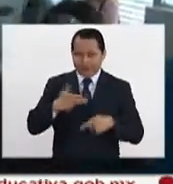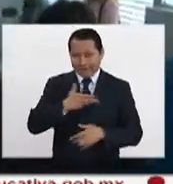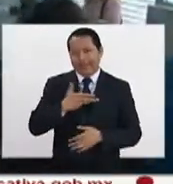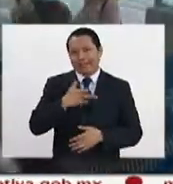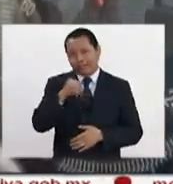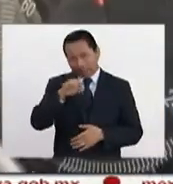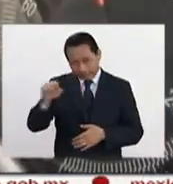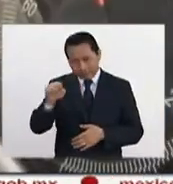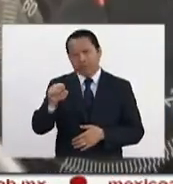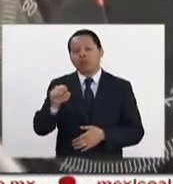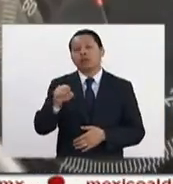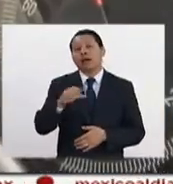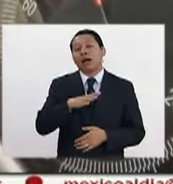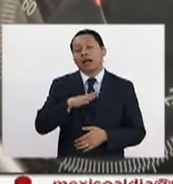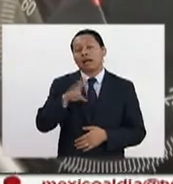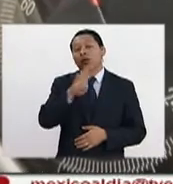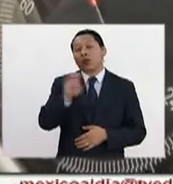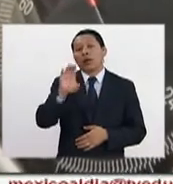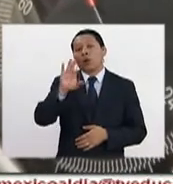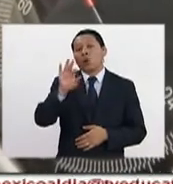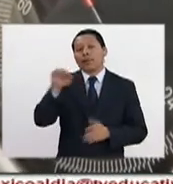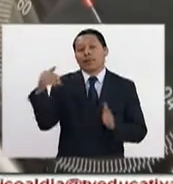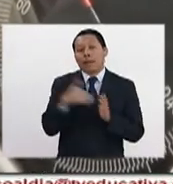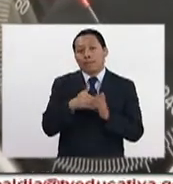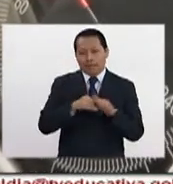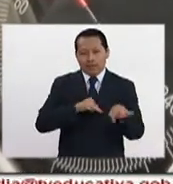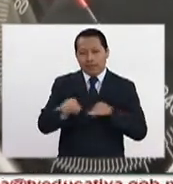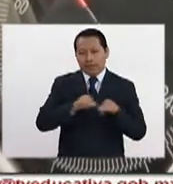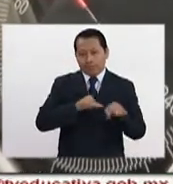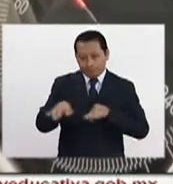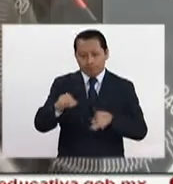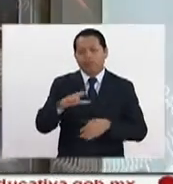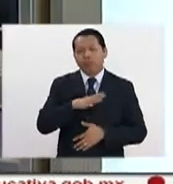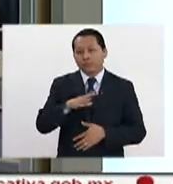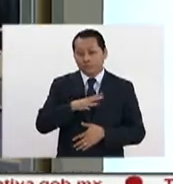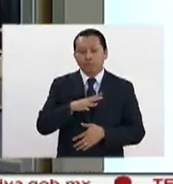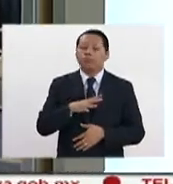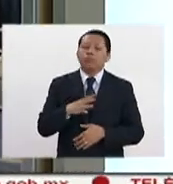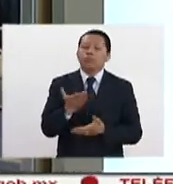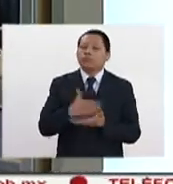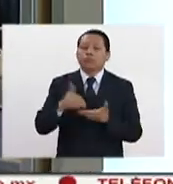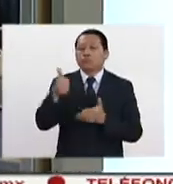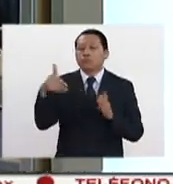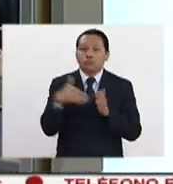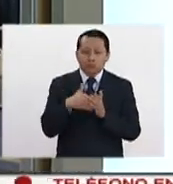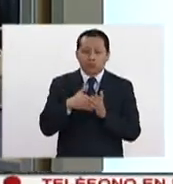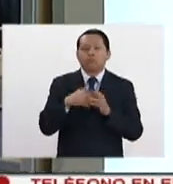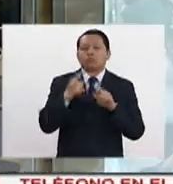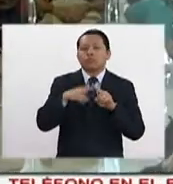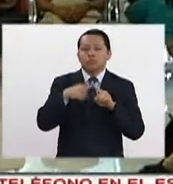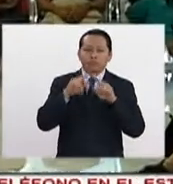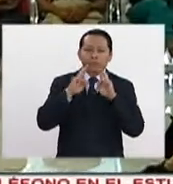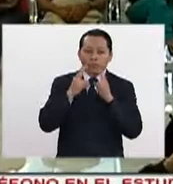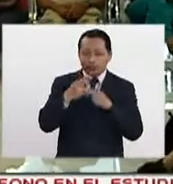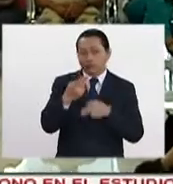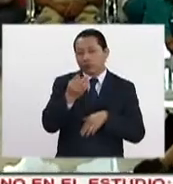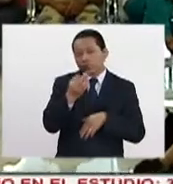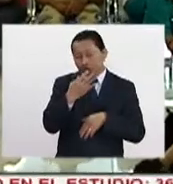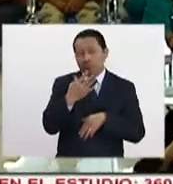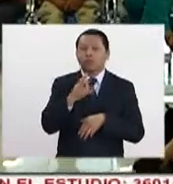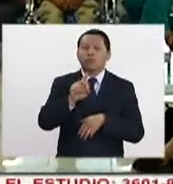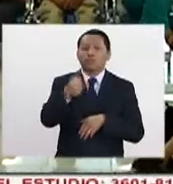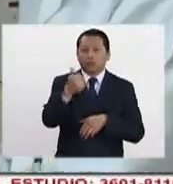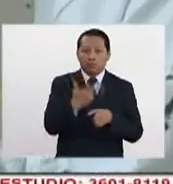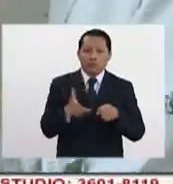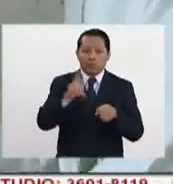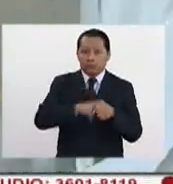Somos 440 mil empleados, tenemos más de 6 mil unidades médicas, 36 hospitales de